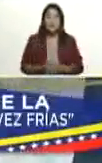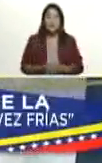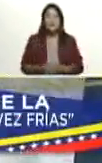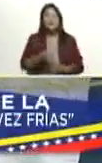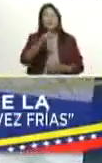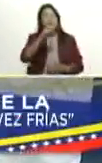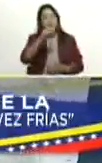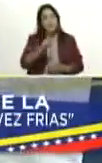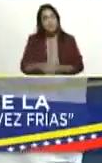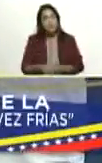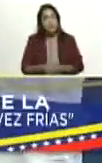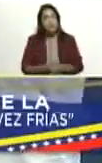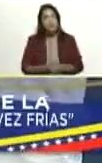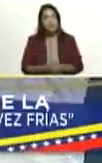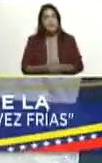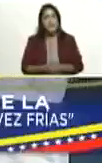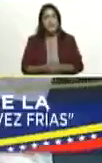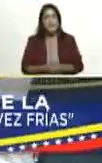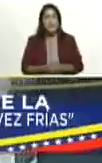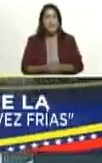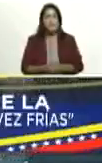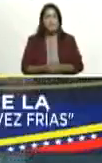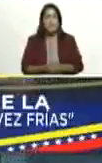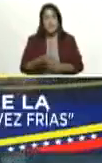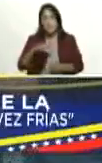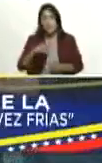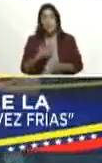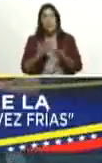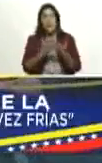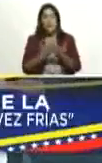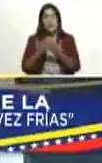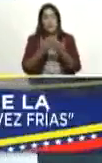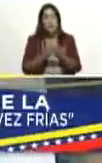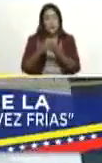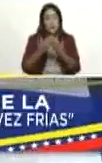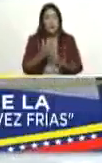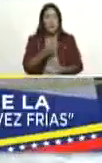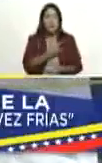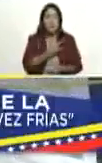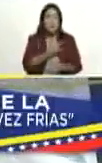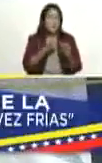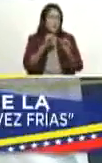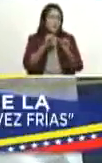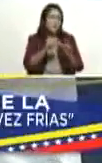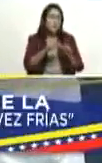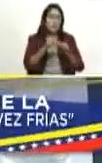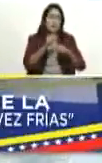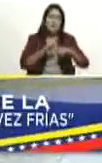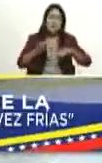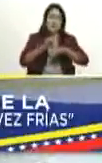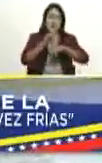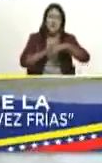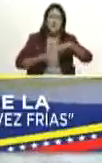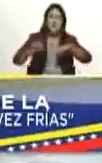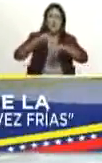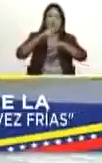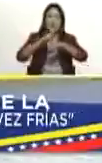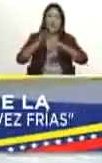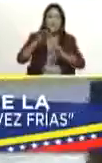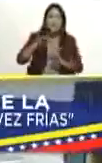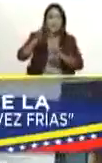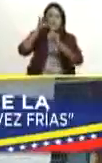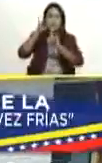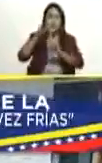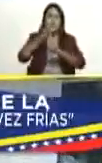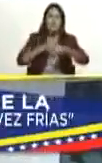Además, se orienta a promover estudios académicos y de formación continua de alto nivel mediante los programas de formación